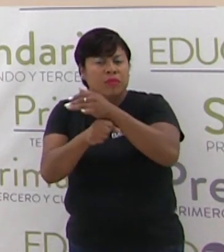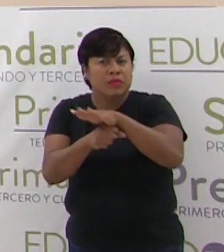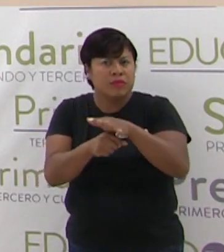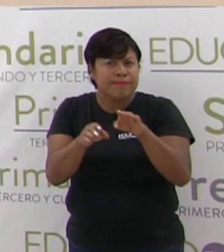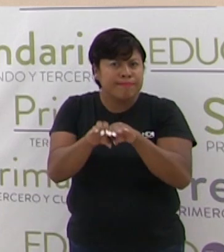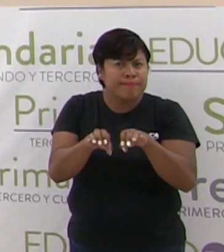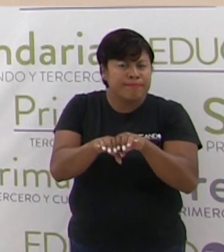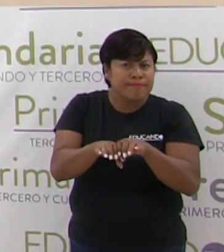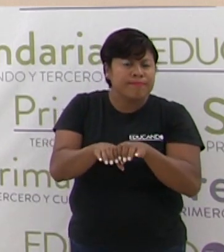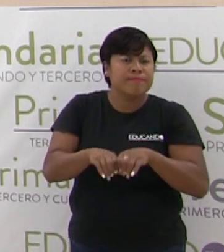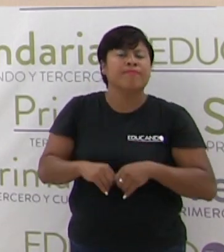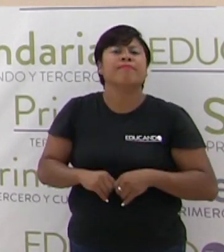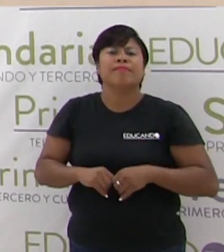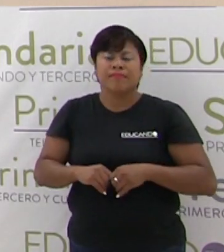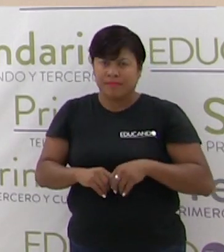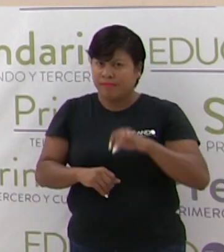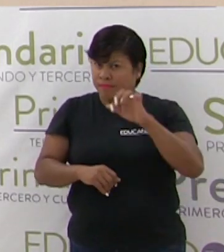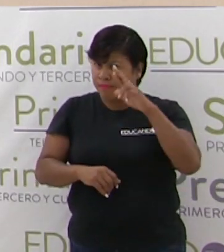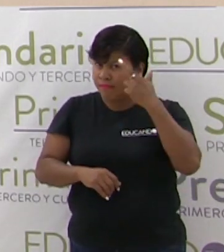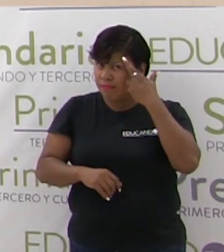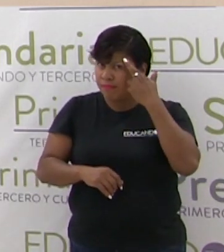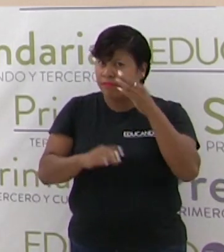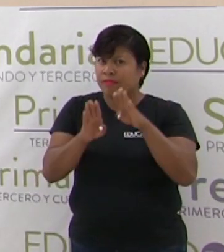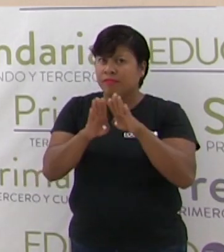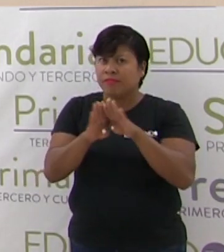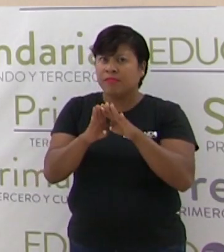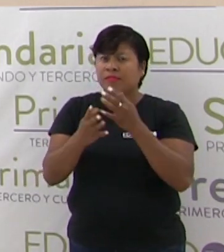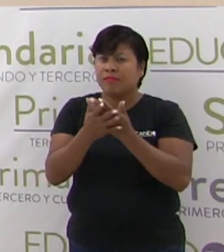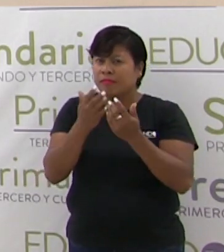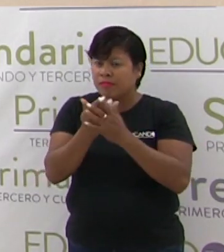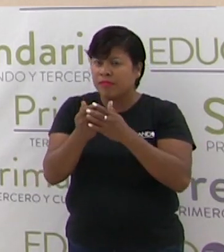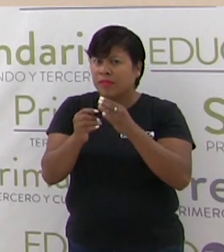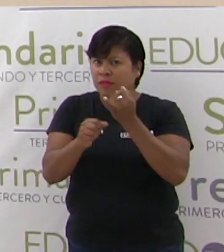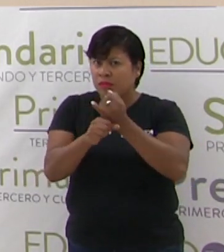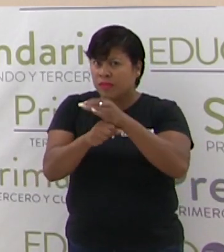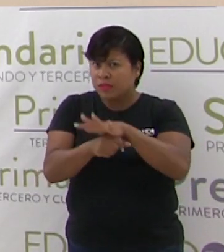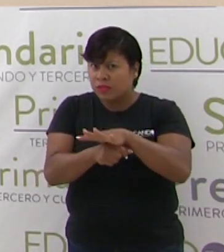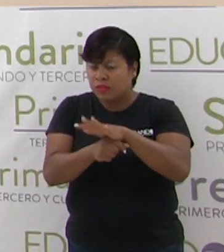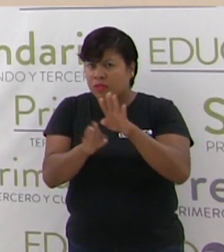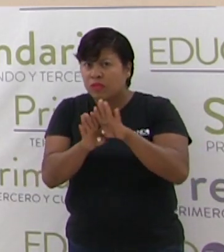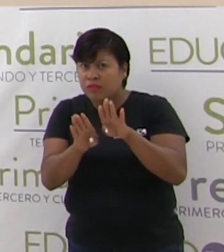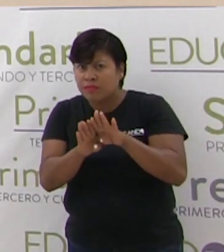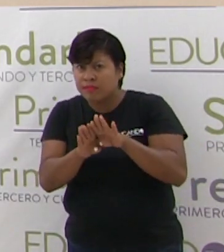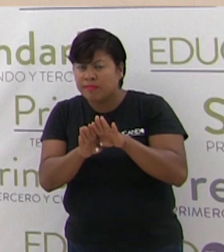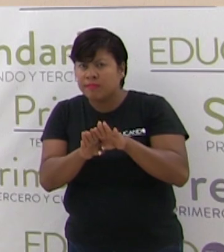información? ¿Sí recuerdan cómo se registra la información?